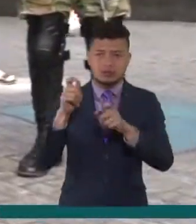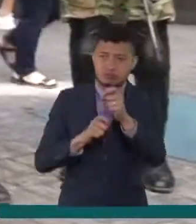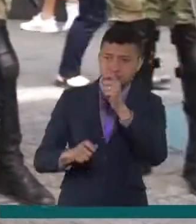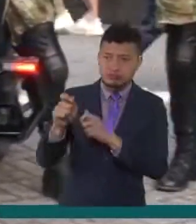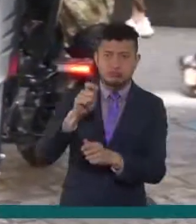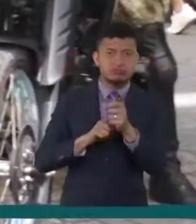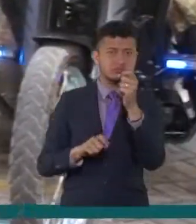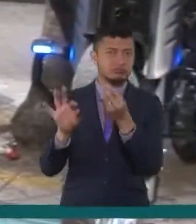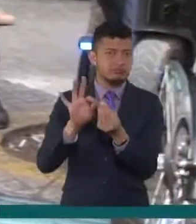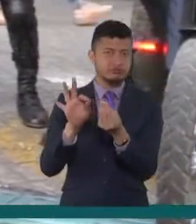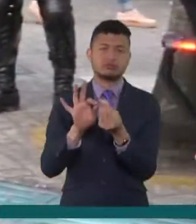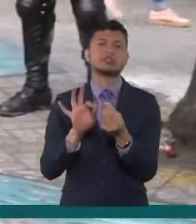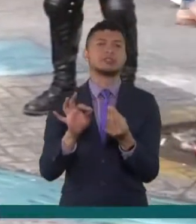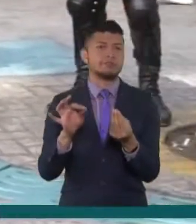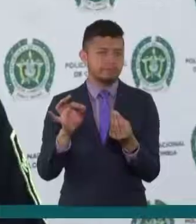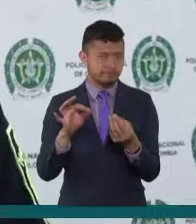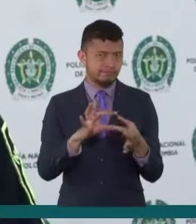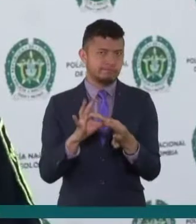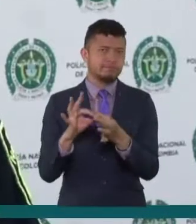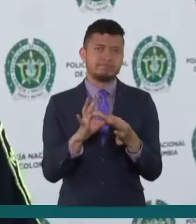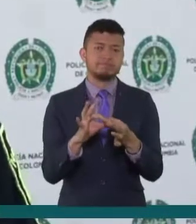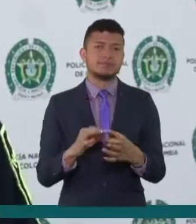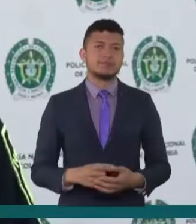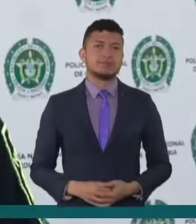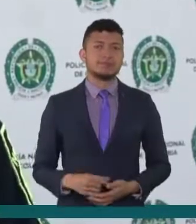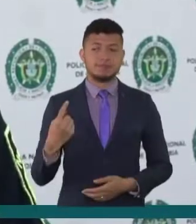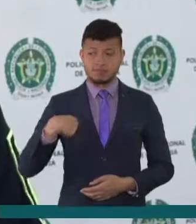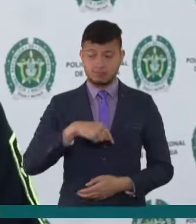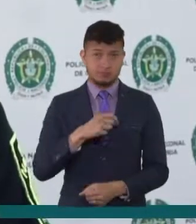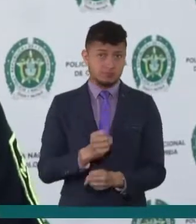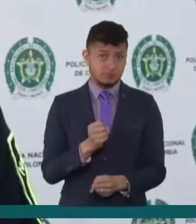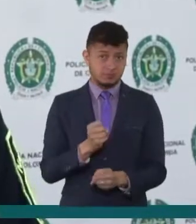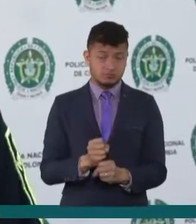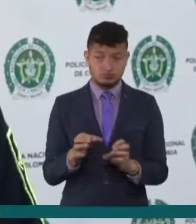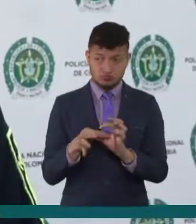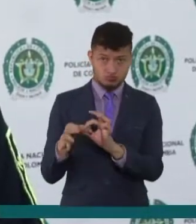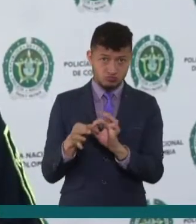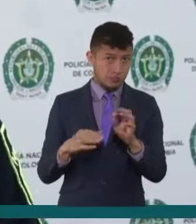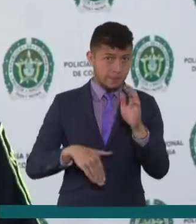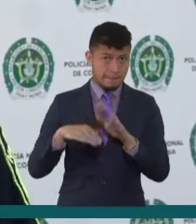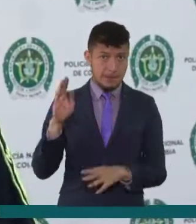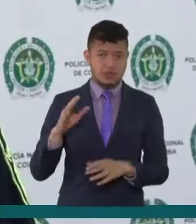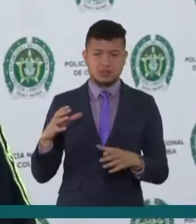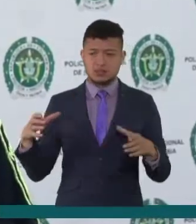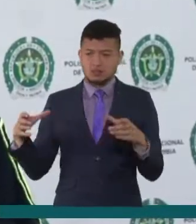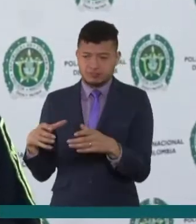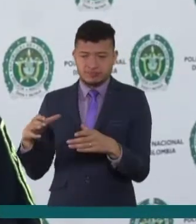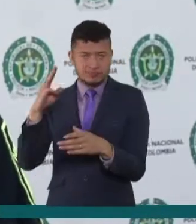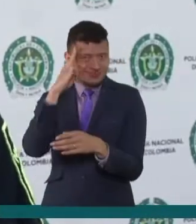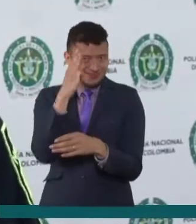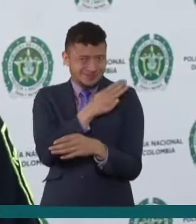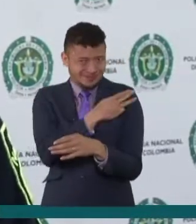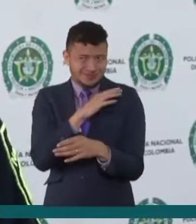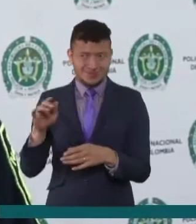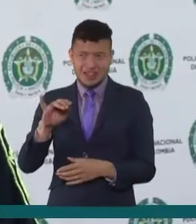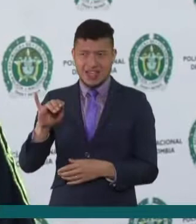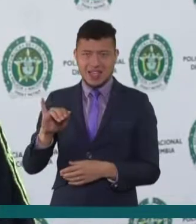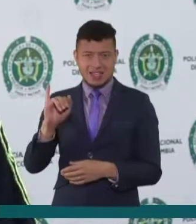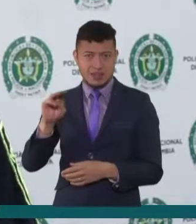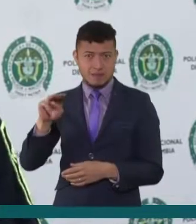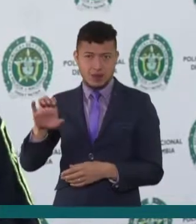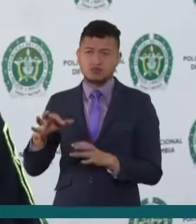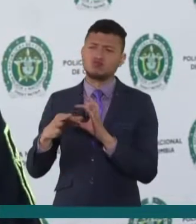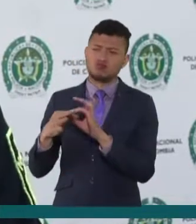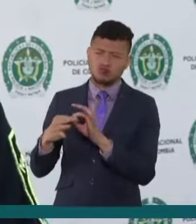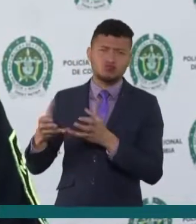otros asociados al narcotráfico. Sí, nosotros trabajamos muy de la mano con el batallón Jaime Ruck. El comandante del batallón tiene